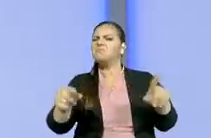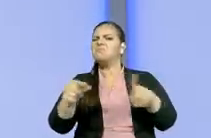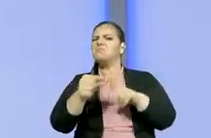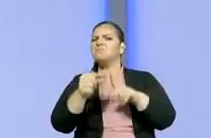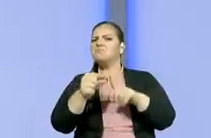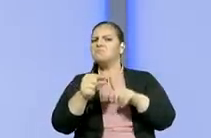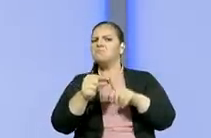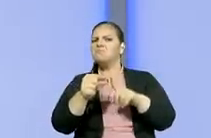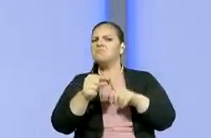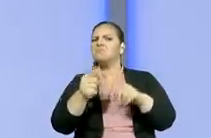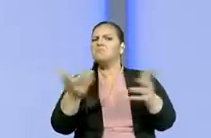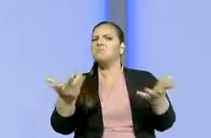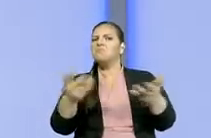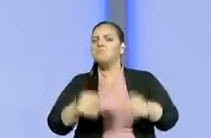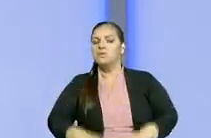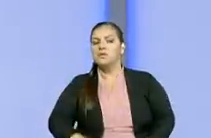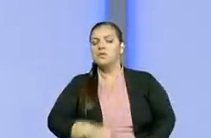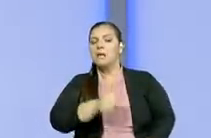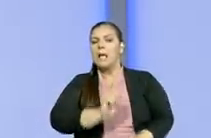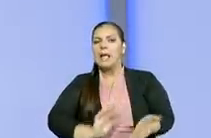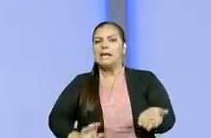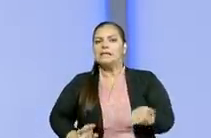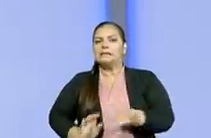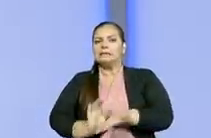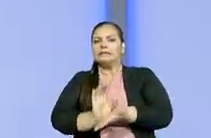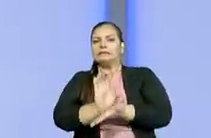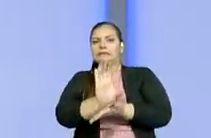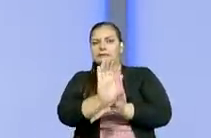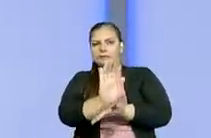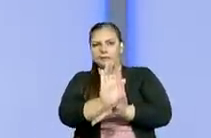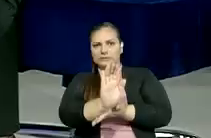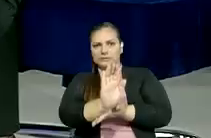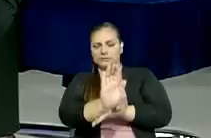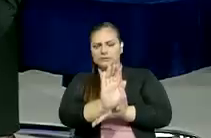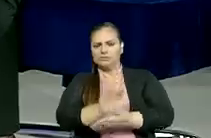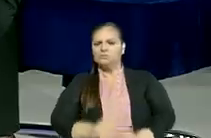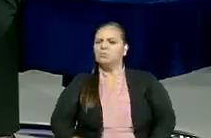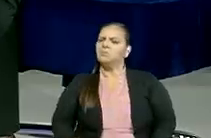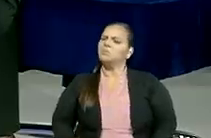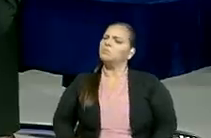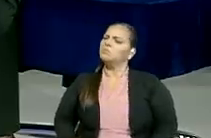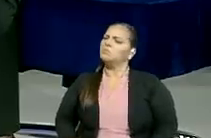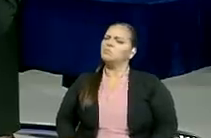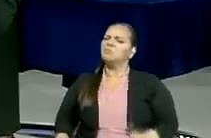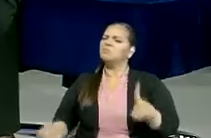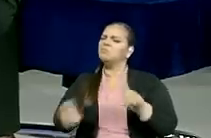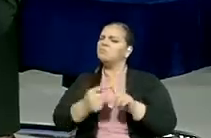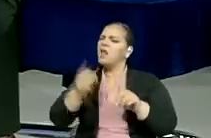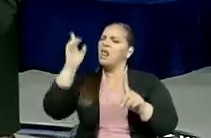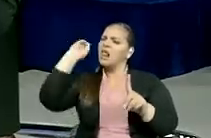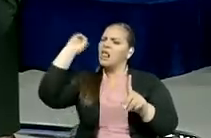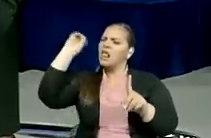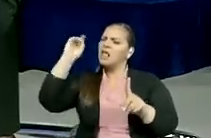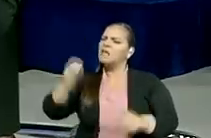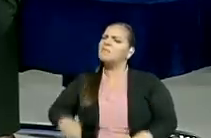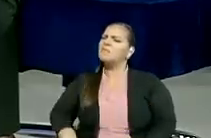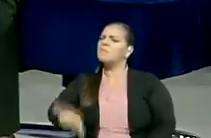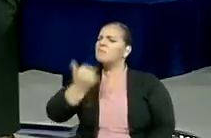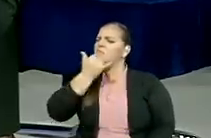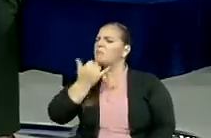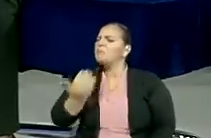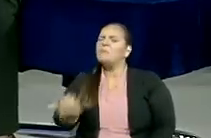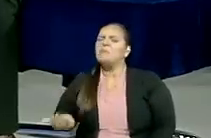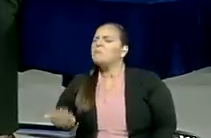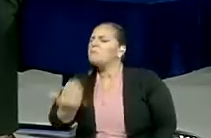Observó que en español es rechazar esta actitud a todas luces improcedente de la asambleísta Invención. ¿Cuál fue la